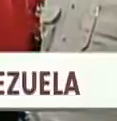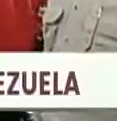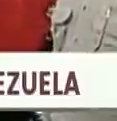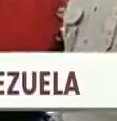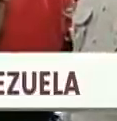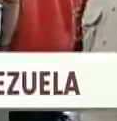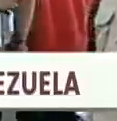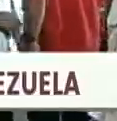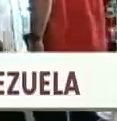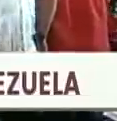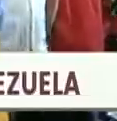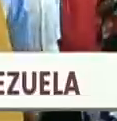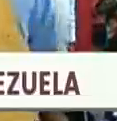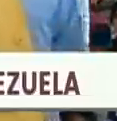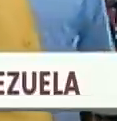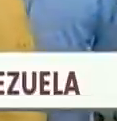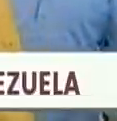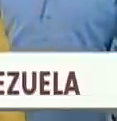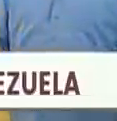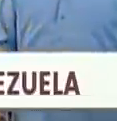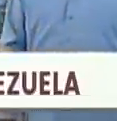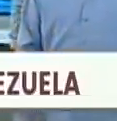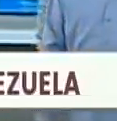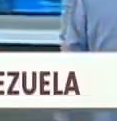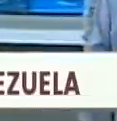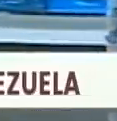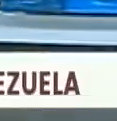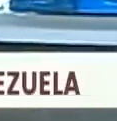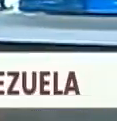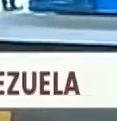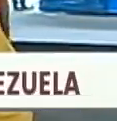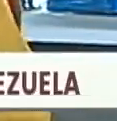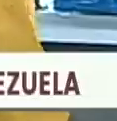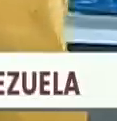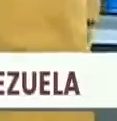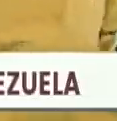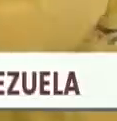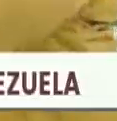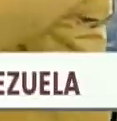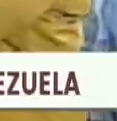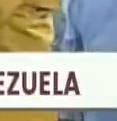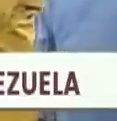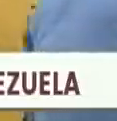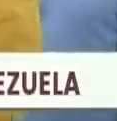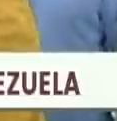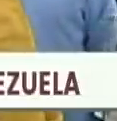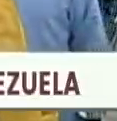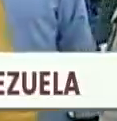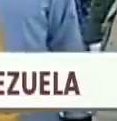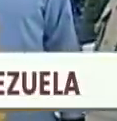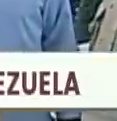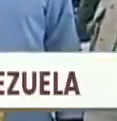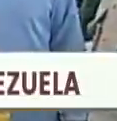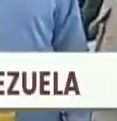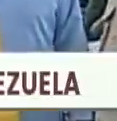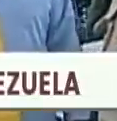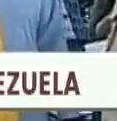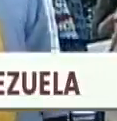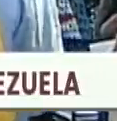indestructible. Ay, unidos venceremos y yo sé que llegaremos. Sangre nueva,